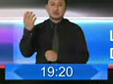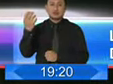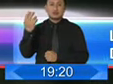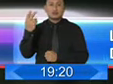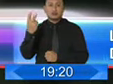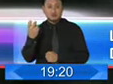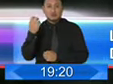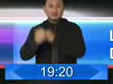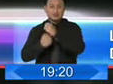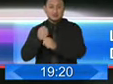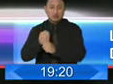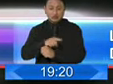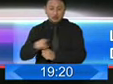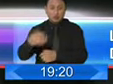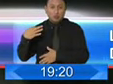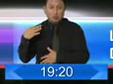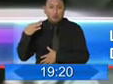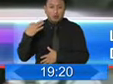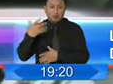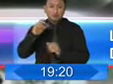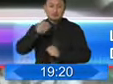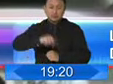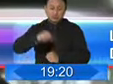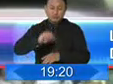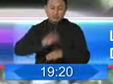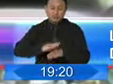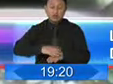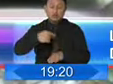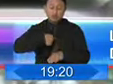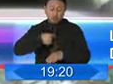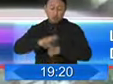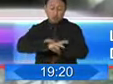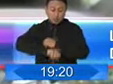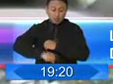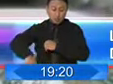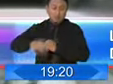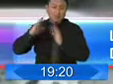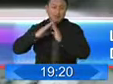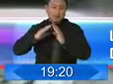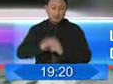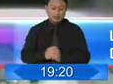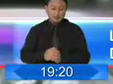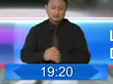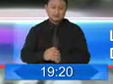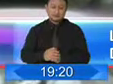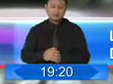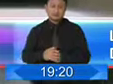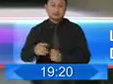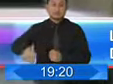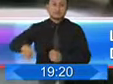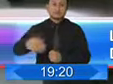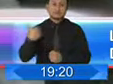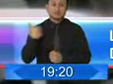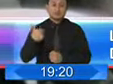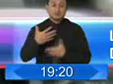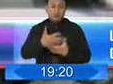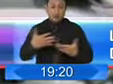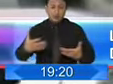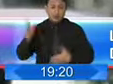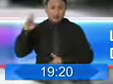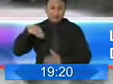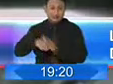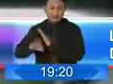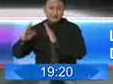años de edad, quienes voluntariamente aceptaron ser los autores del robo a domicilio en el sector La Samana y quienes poseían objetos en su